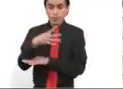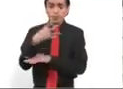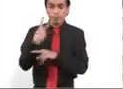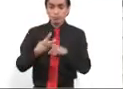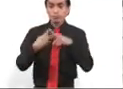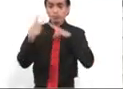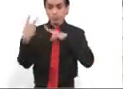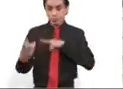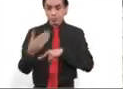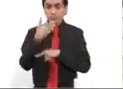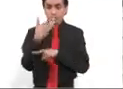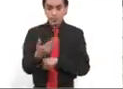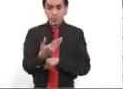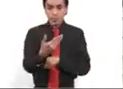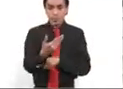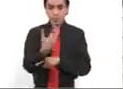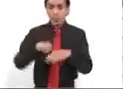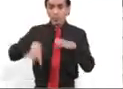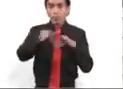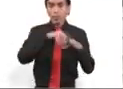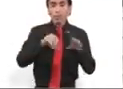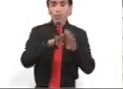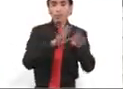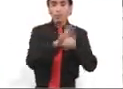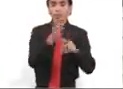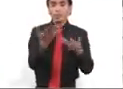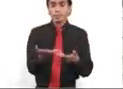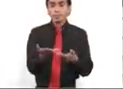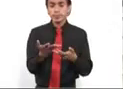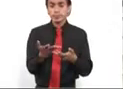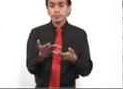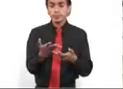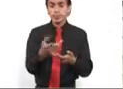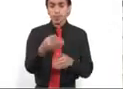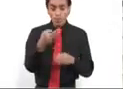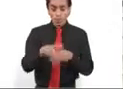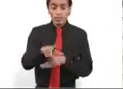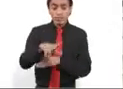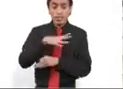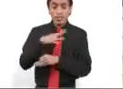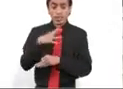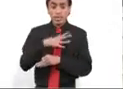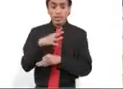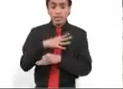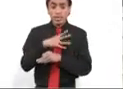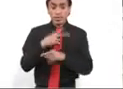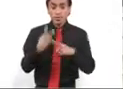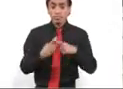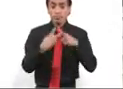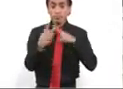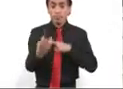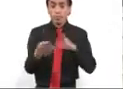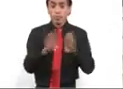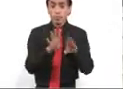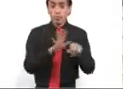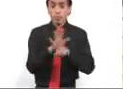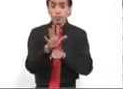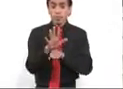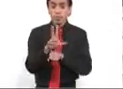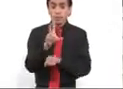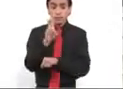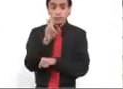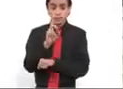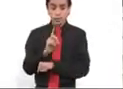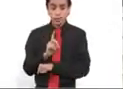otros dos, en total son, que circulan en el trolebús, 60, ¿verdad? Son 30 en